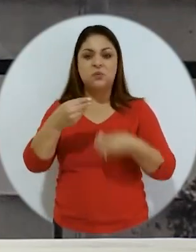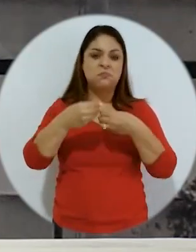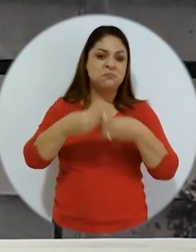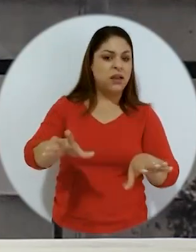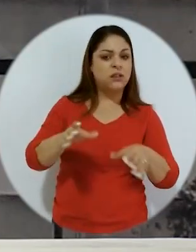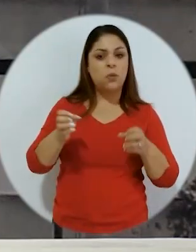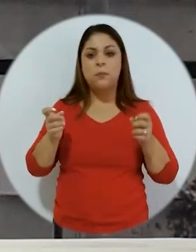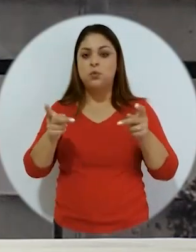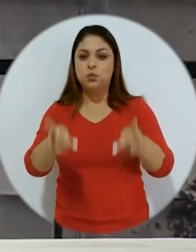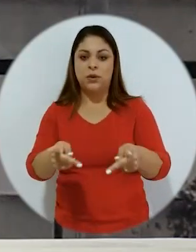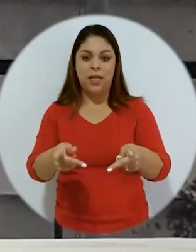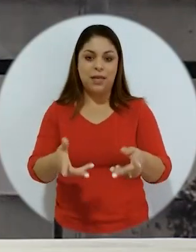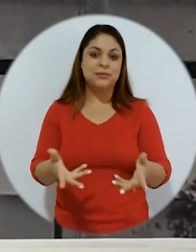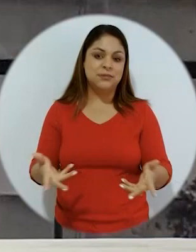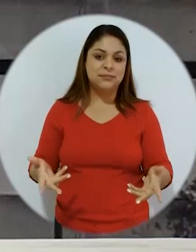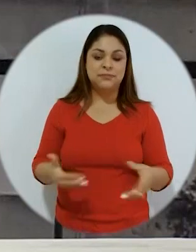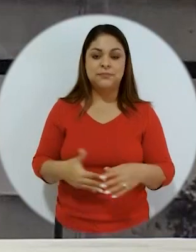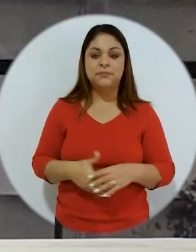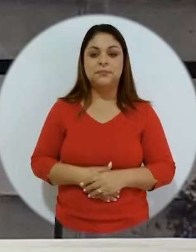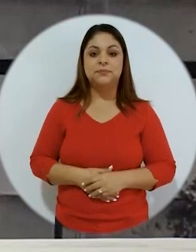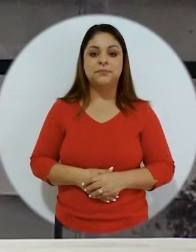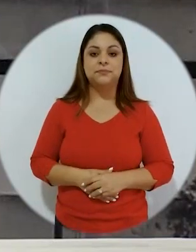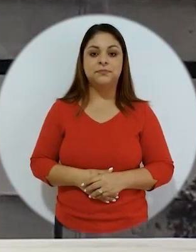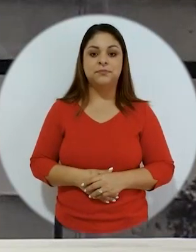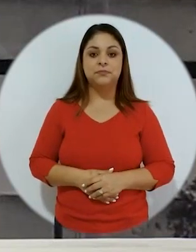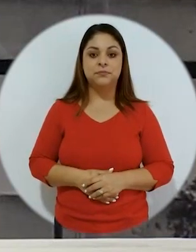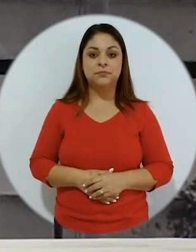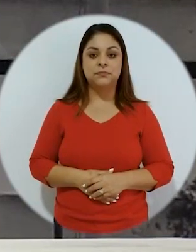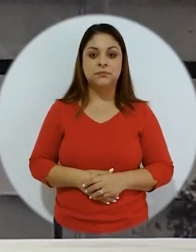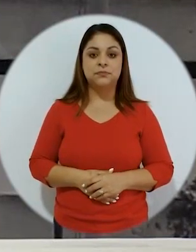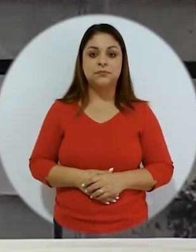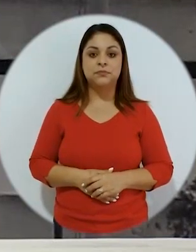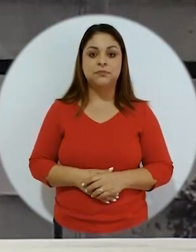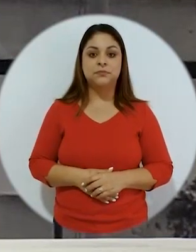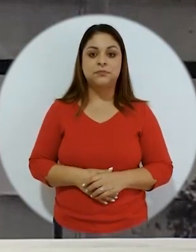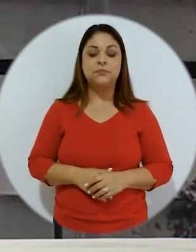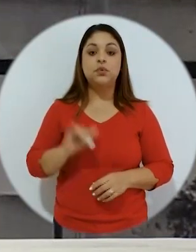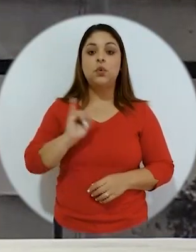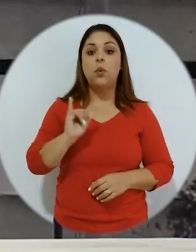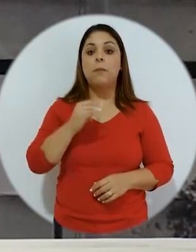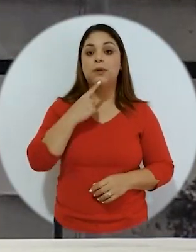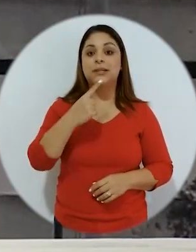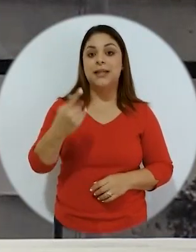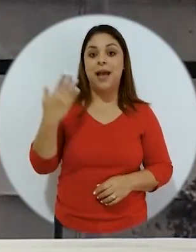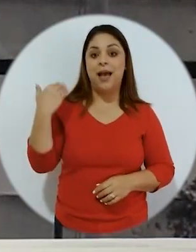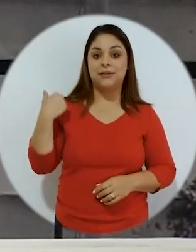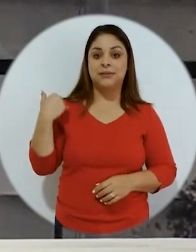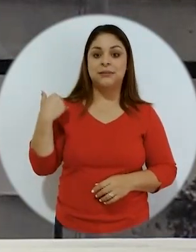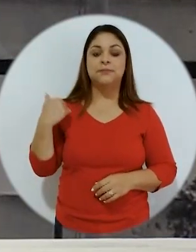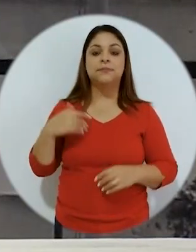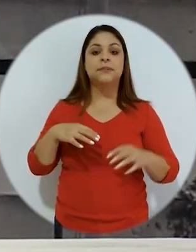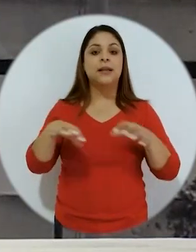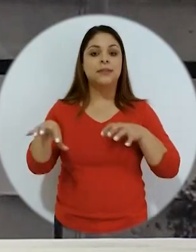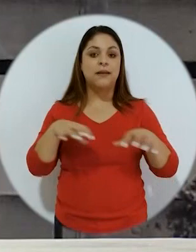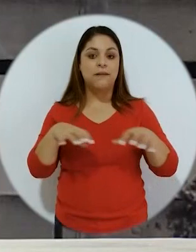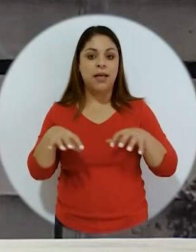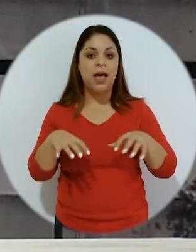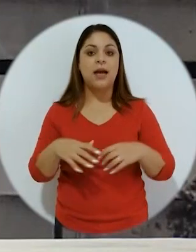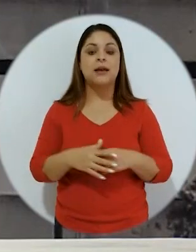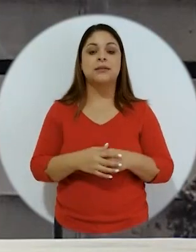de oportunidades para las regiones donde estos desechos están en este momento. Sí, como decía yo hace un ratito,